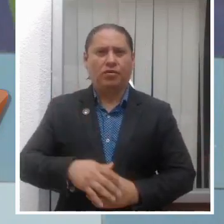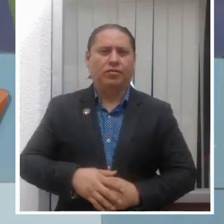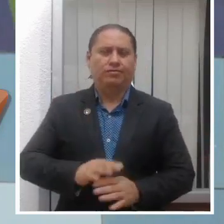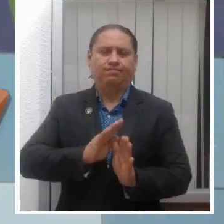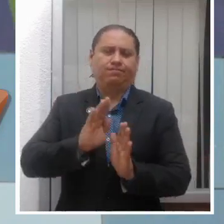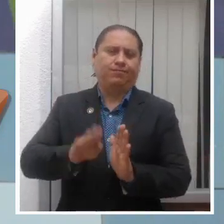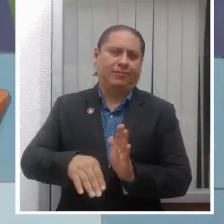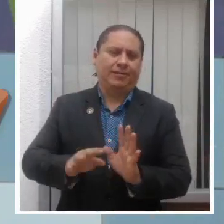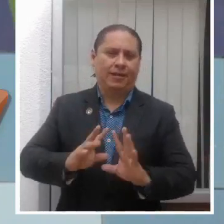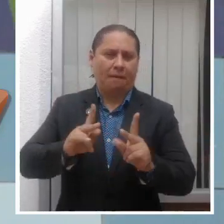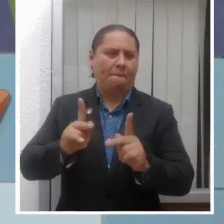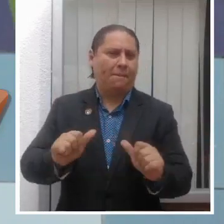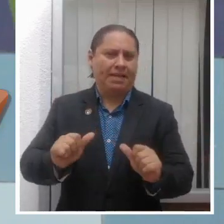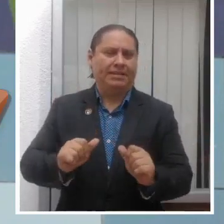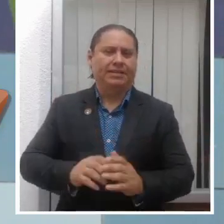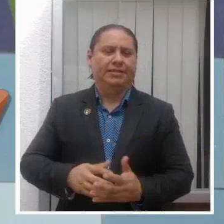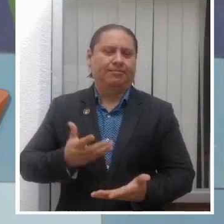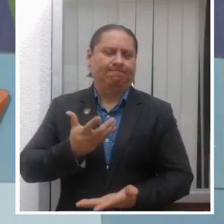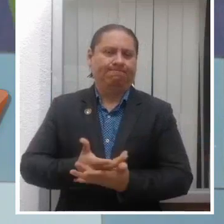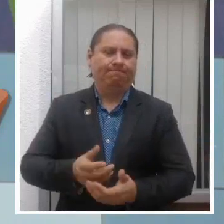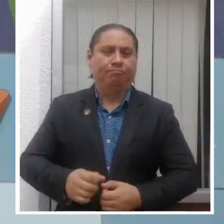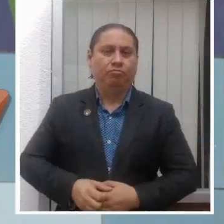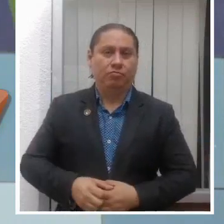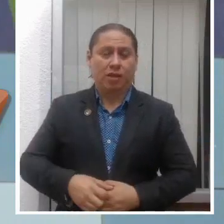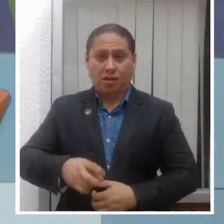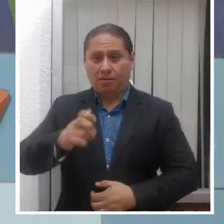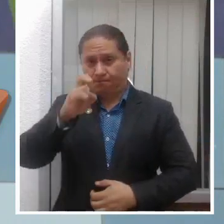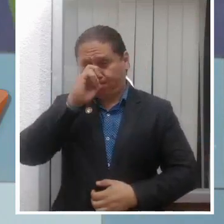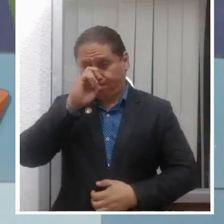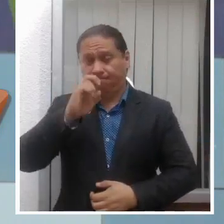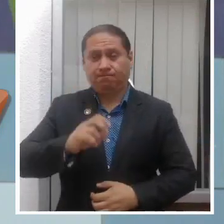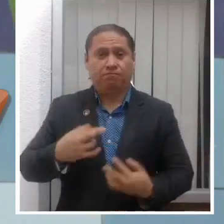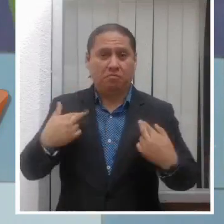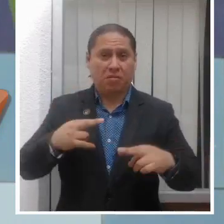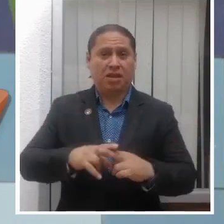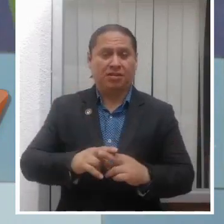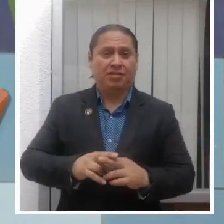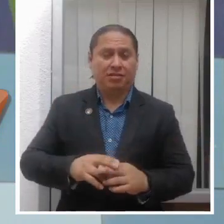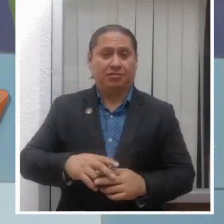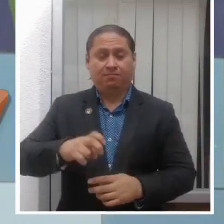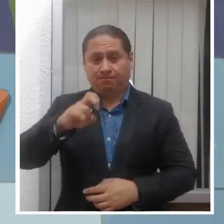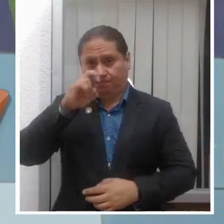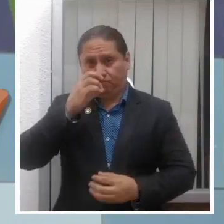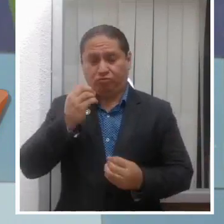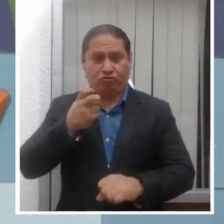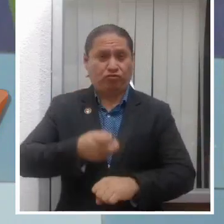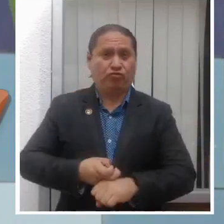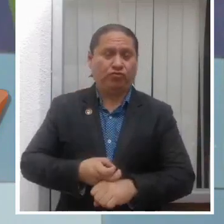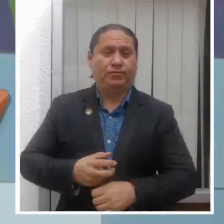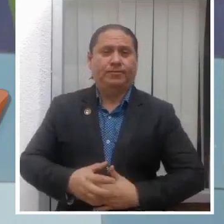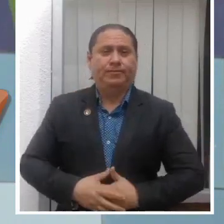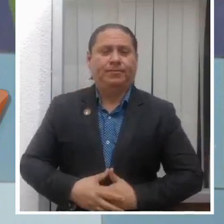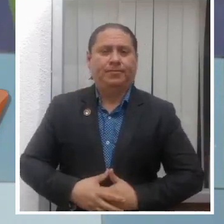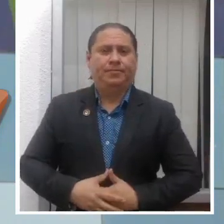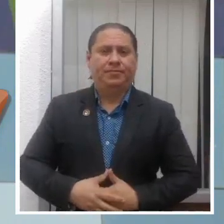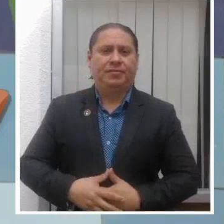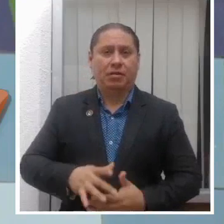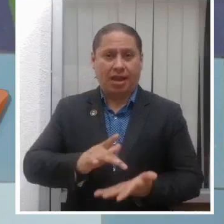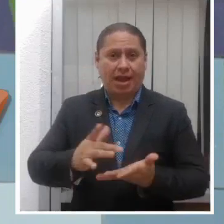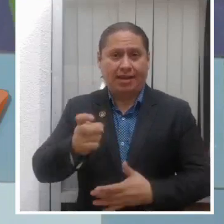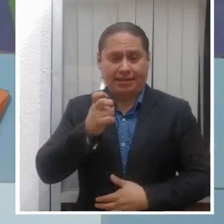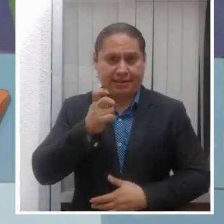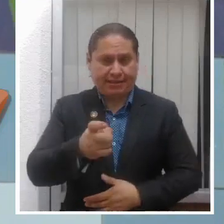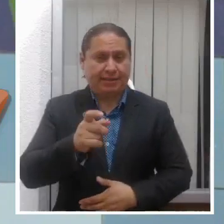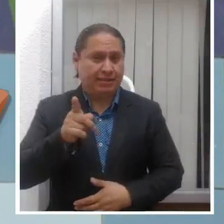descanse. Fue un maestro muy duro, un maestro muy disciplinado, pero gracias a